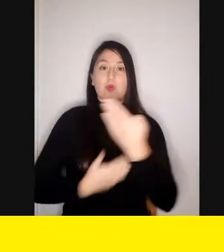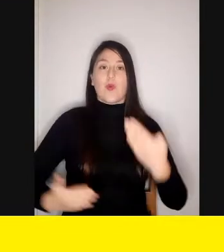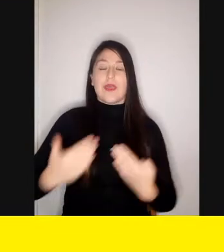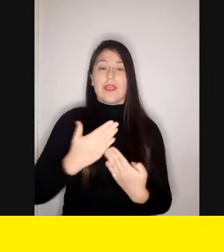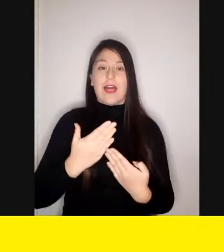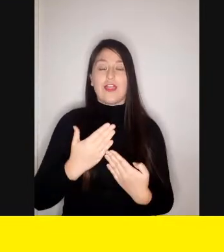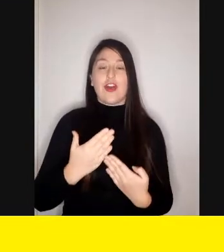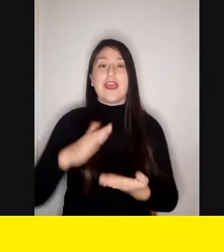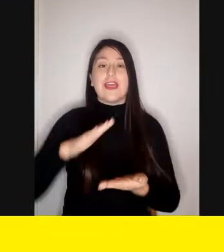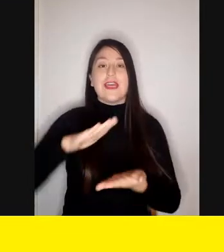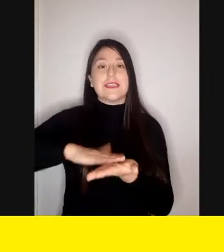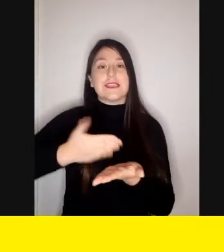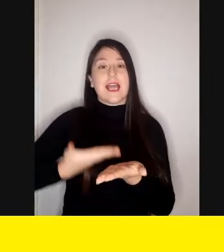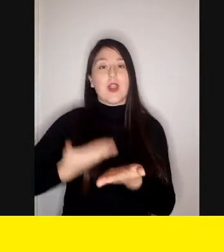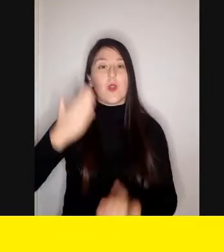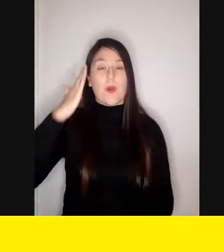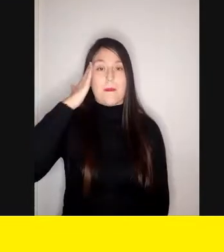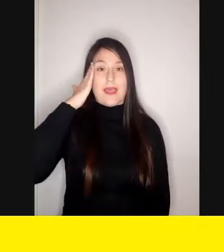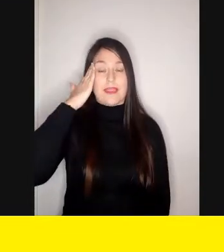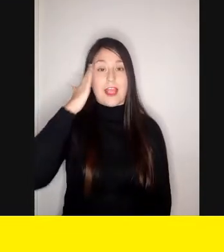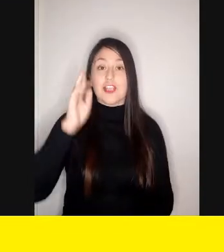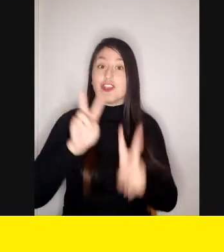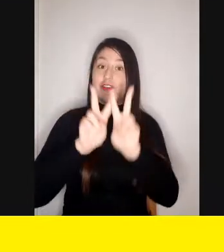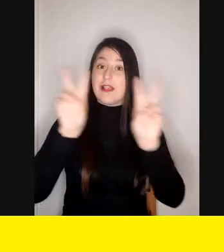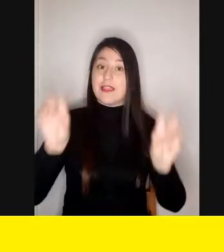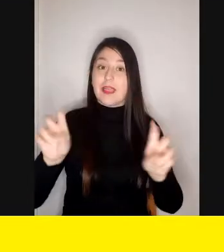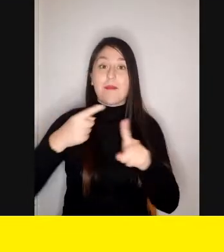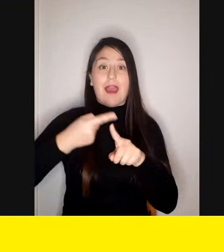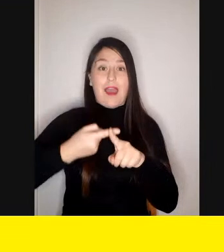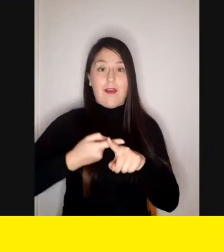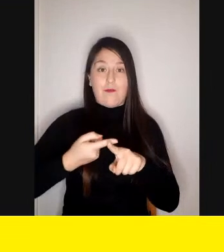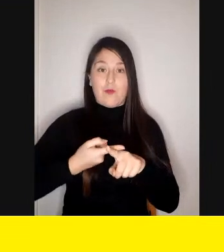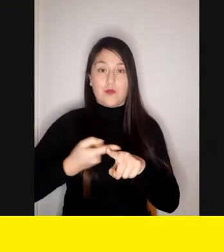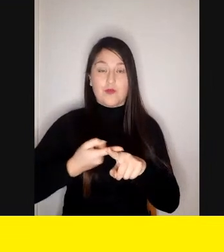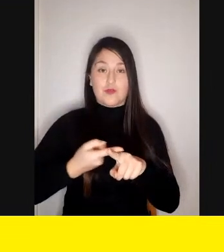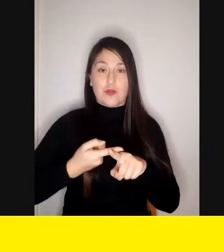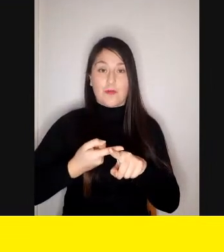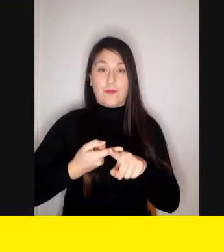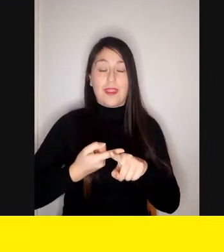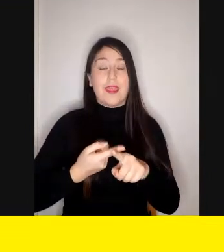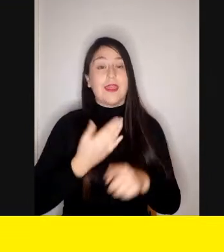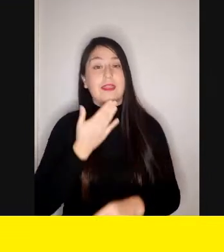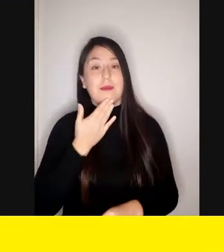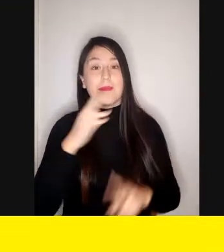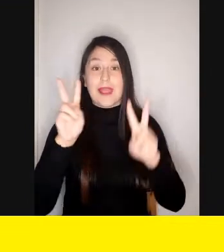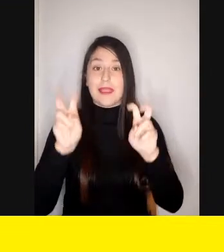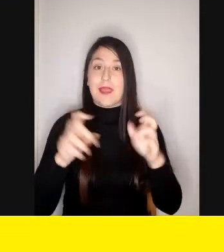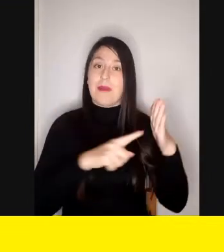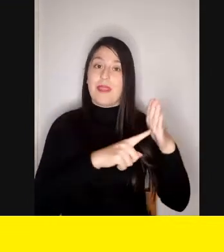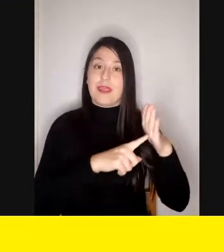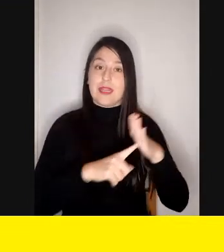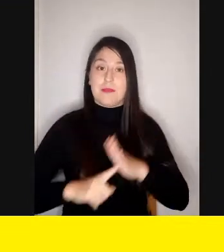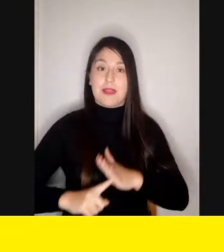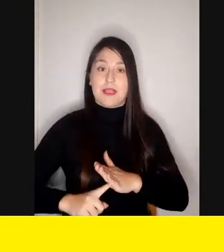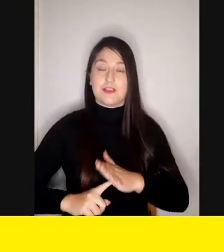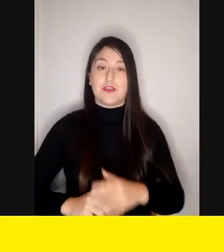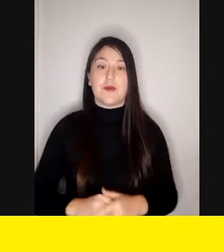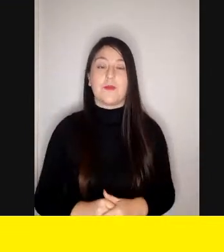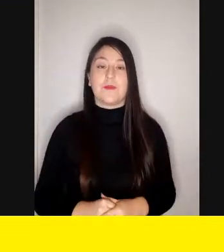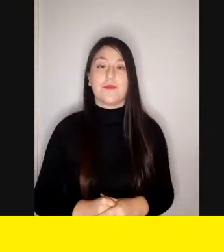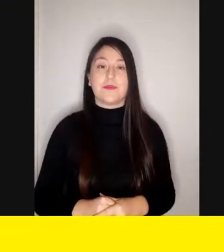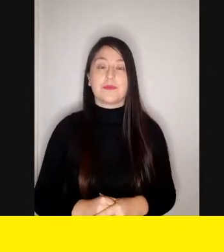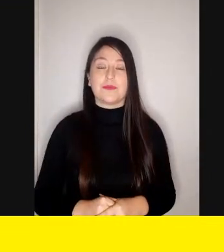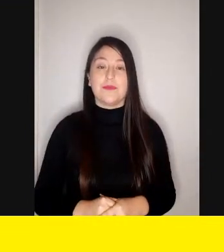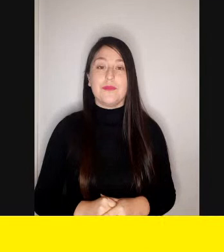mental frente al abuso, ¿ya? Frente al abuso y la discriminación. Y el panel